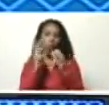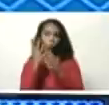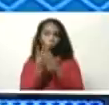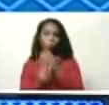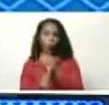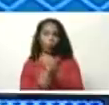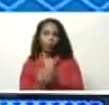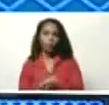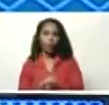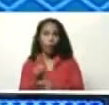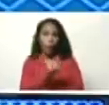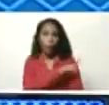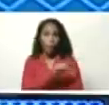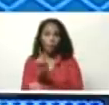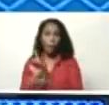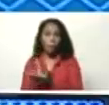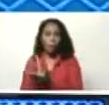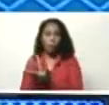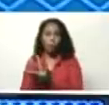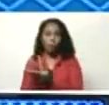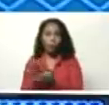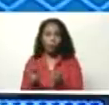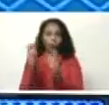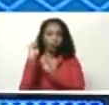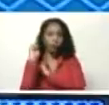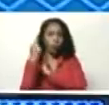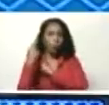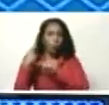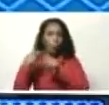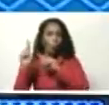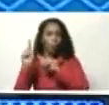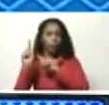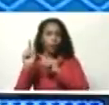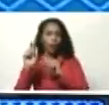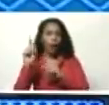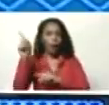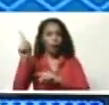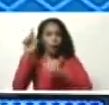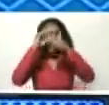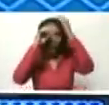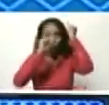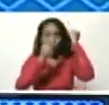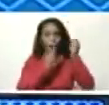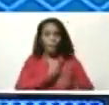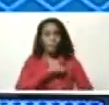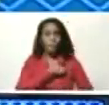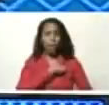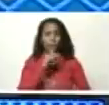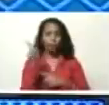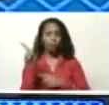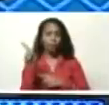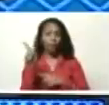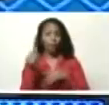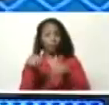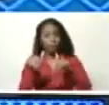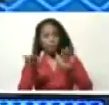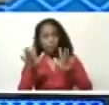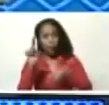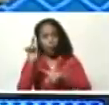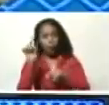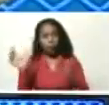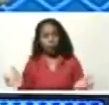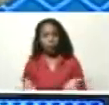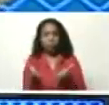Y lo mandaron, lo designaron, otra botella vacía, embajador en España. Y mientras tanto un